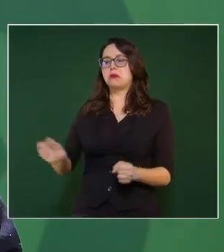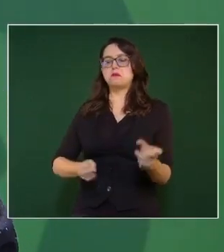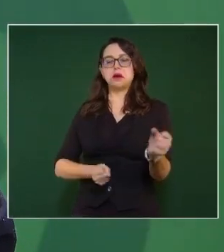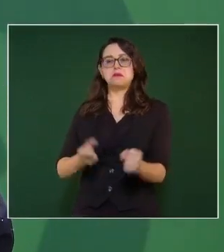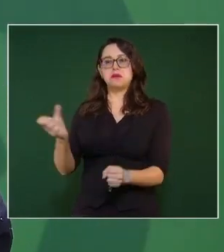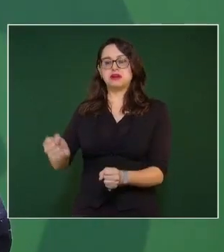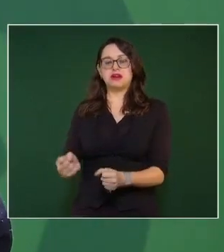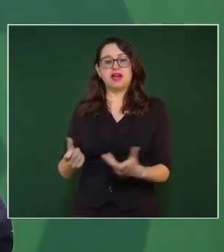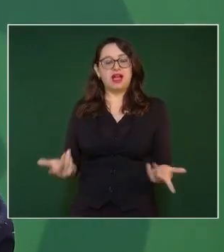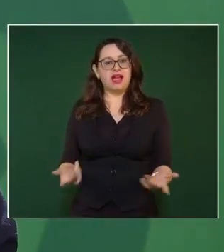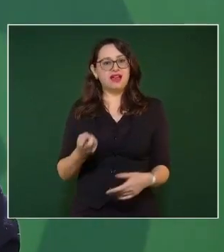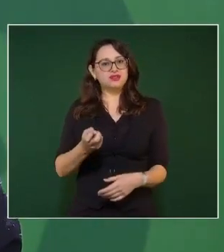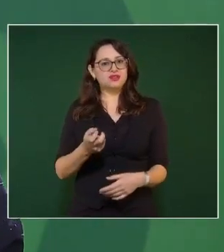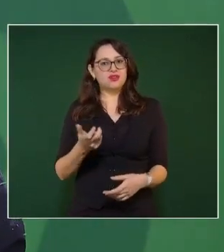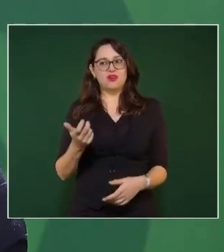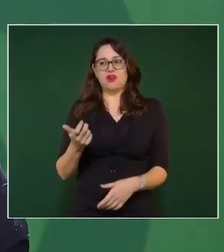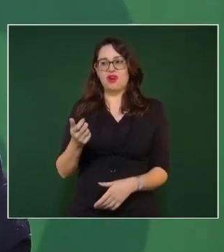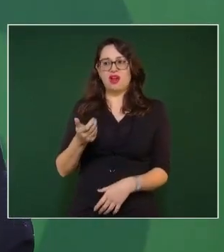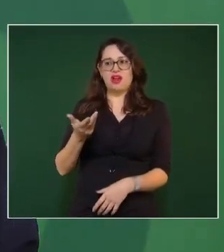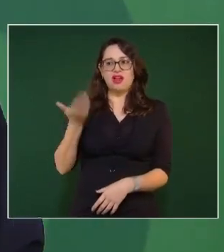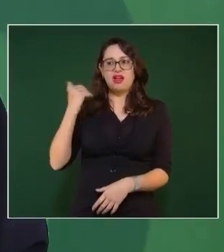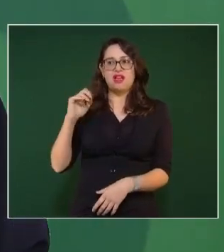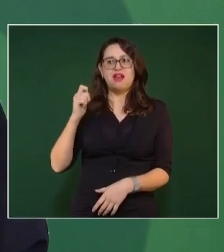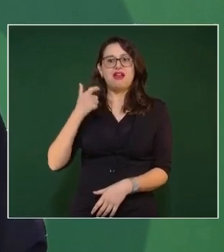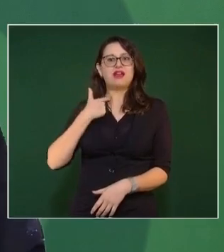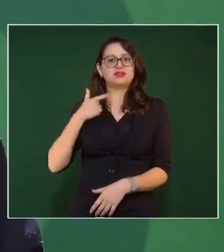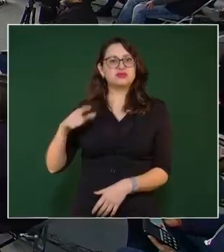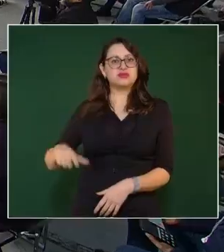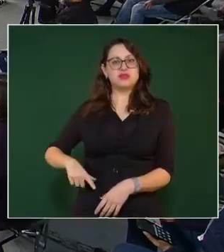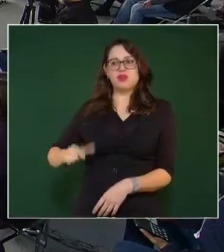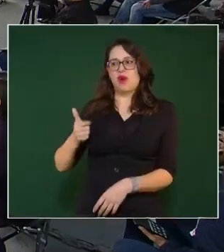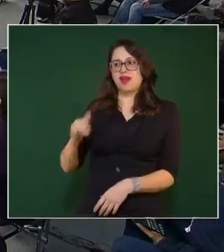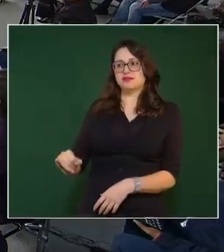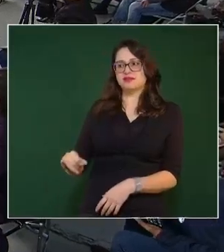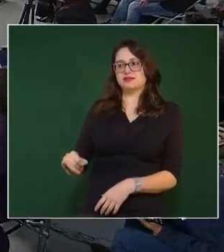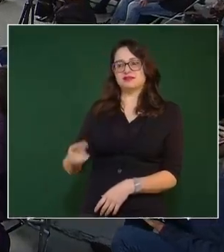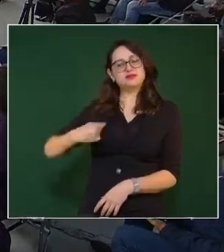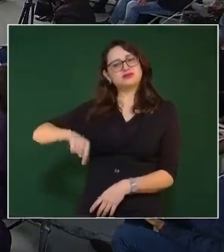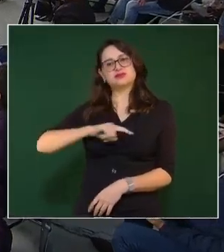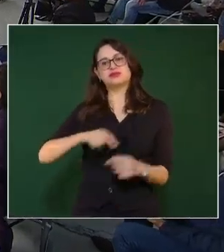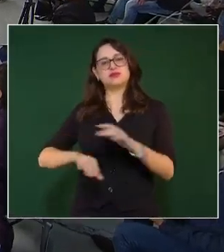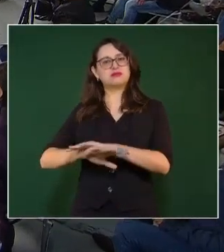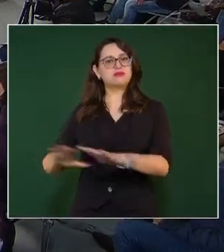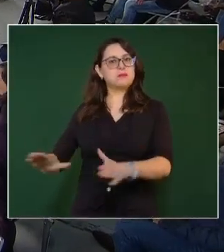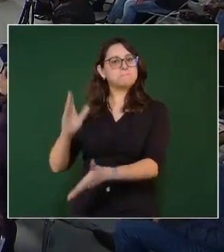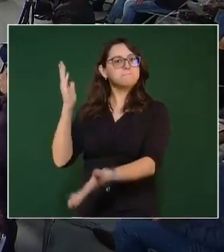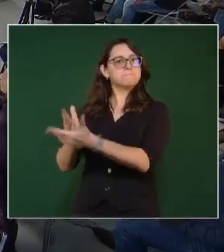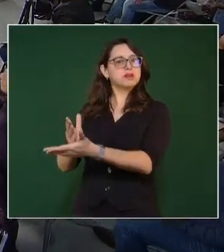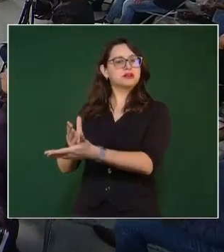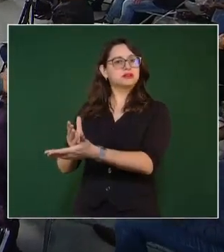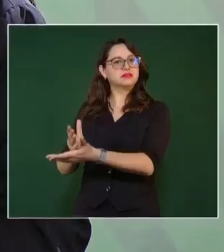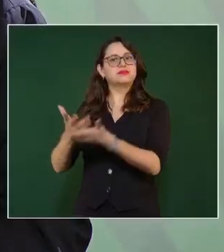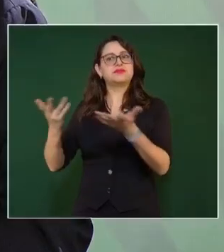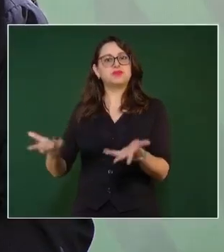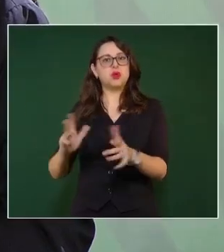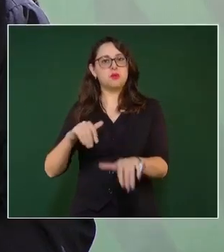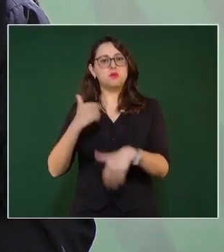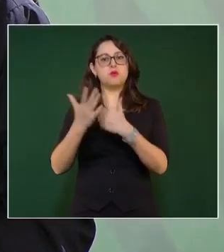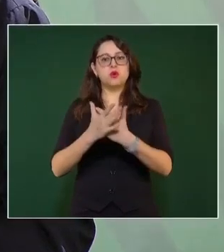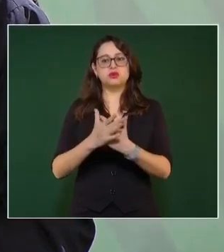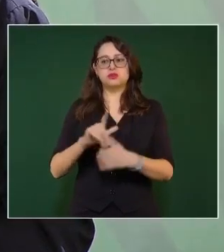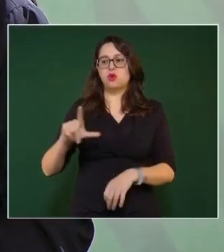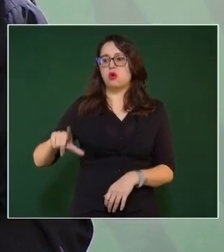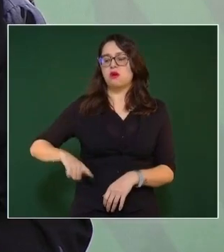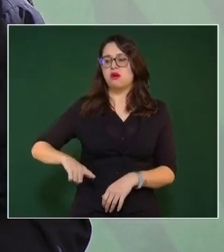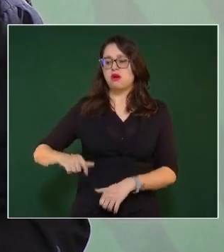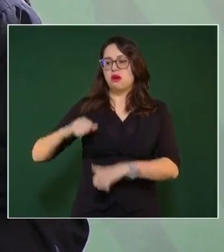y queremos que eso pues se termine, que sea el pueblo el que elija libremente a